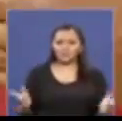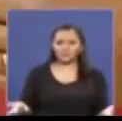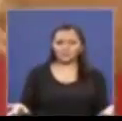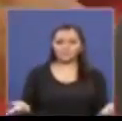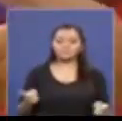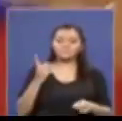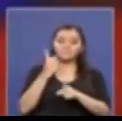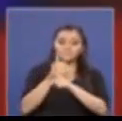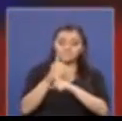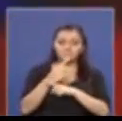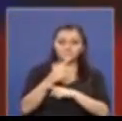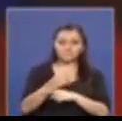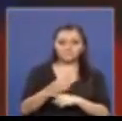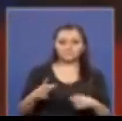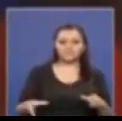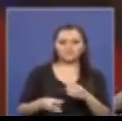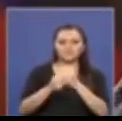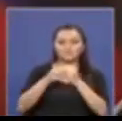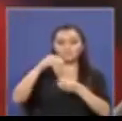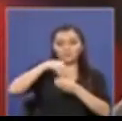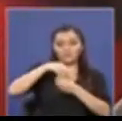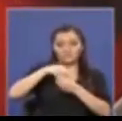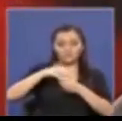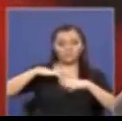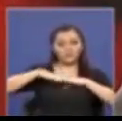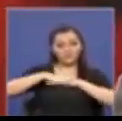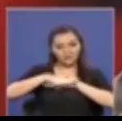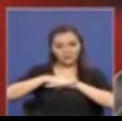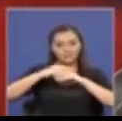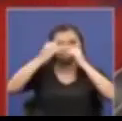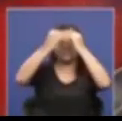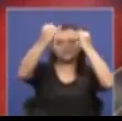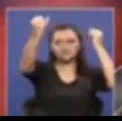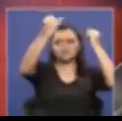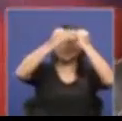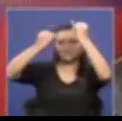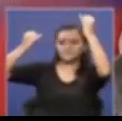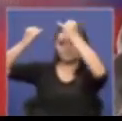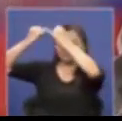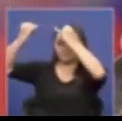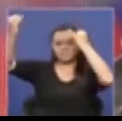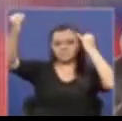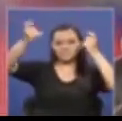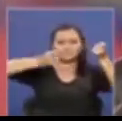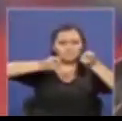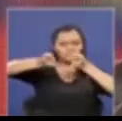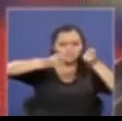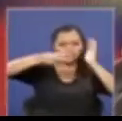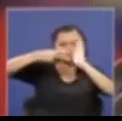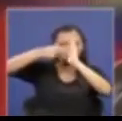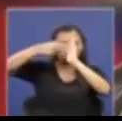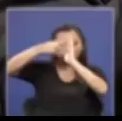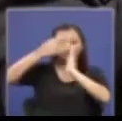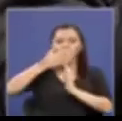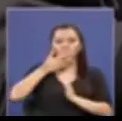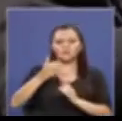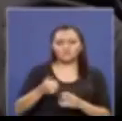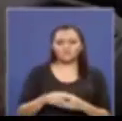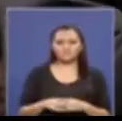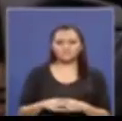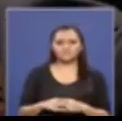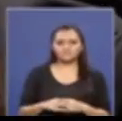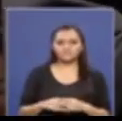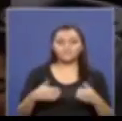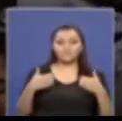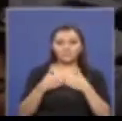Y obviamente tuvimos que invertir para esto, en mejores redes, ¿verdad? En mejores transformadores, supongo, redes básicamente. Redes,